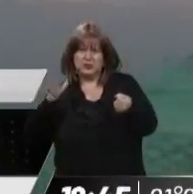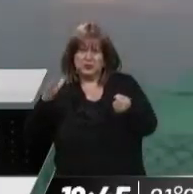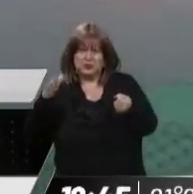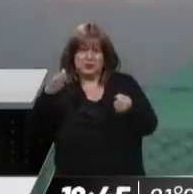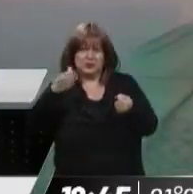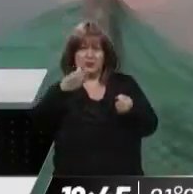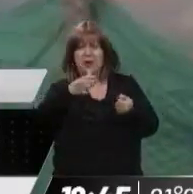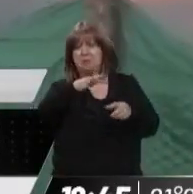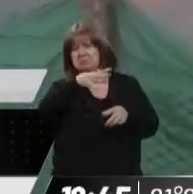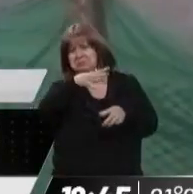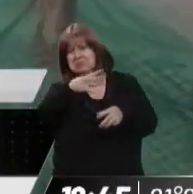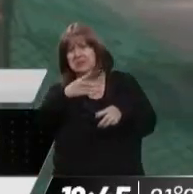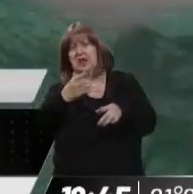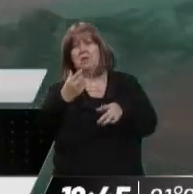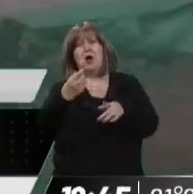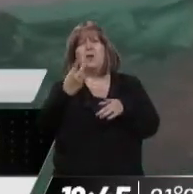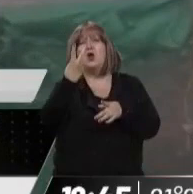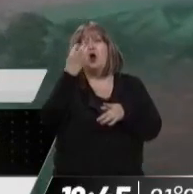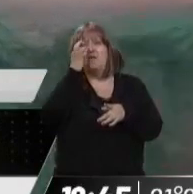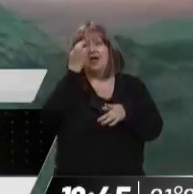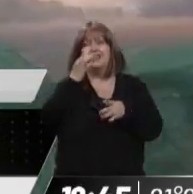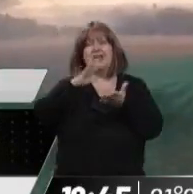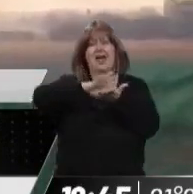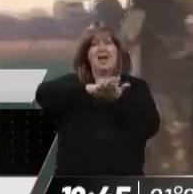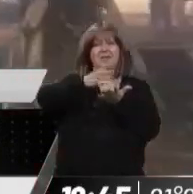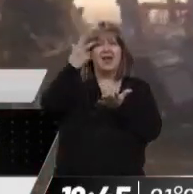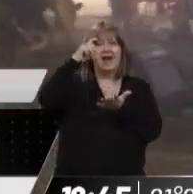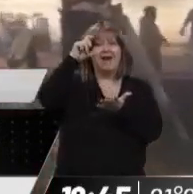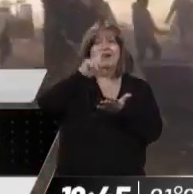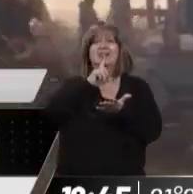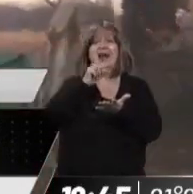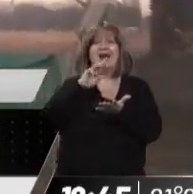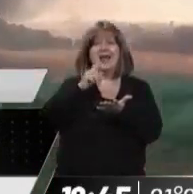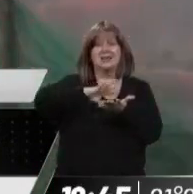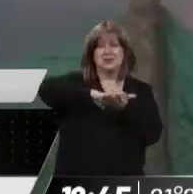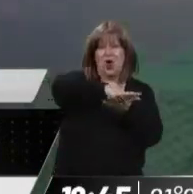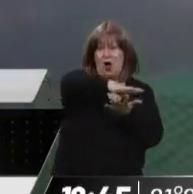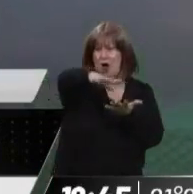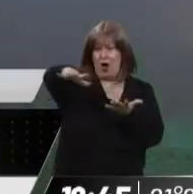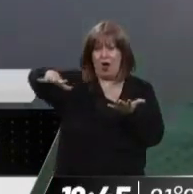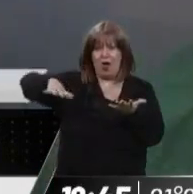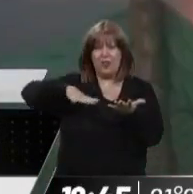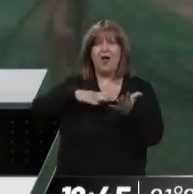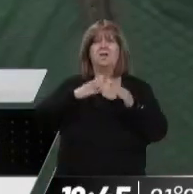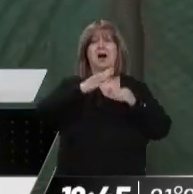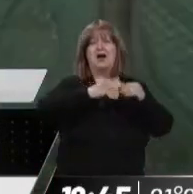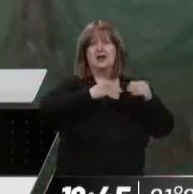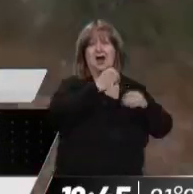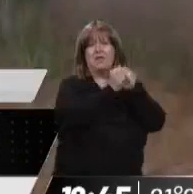Aparentemente, aproximadamente 20 hectáreas de campo inculto y gran parte de la fábrica de